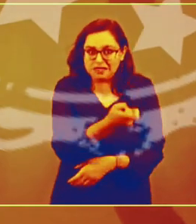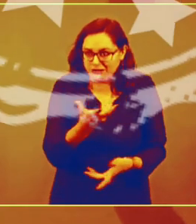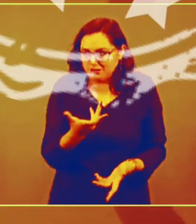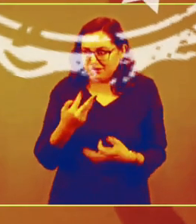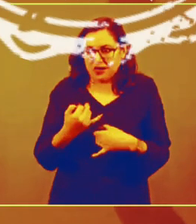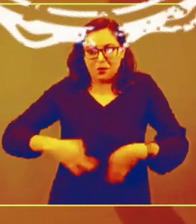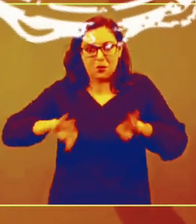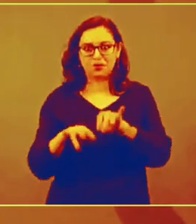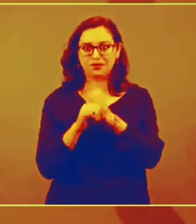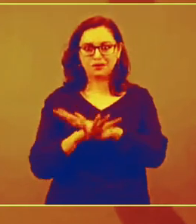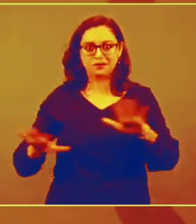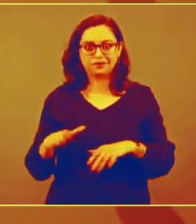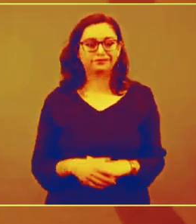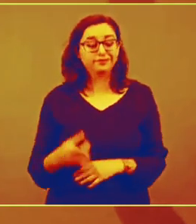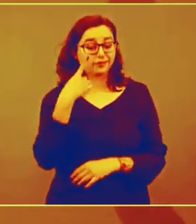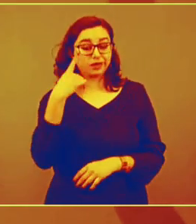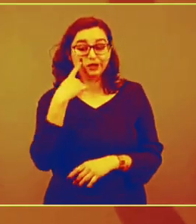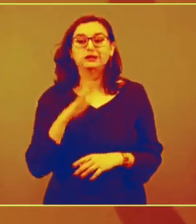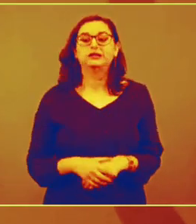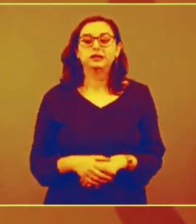Todo esto del secreto bancario,